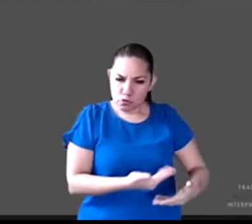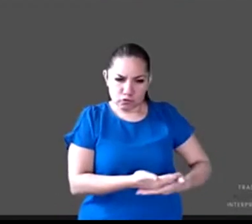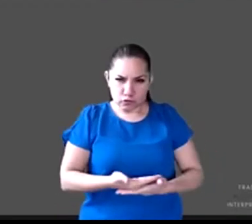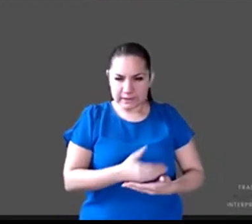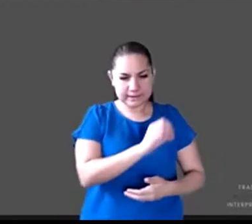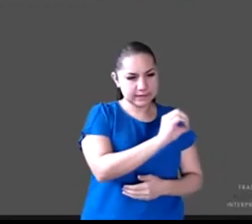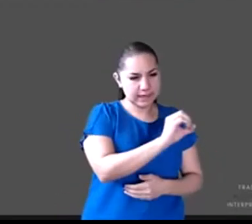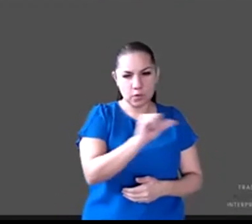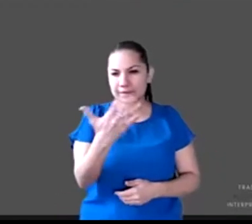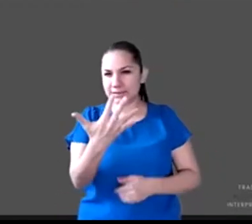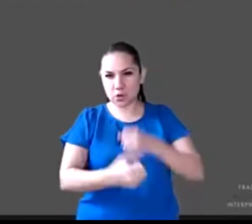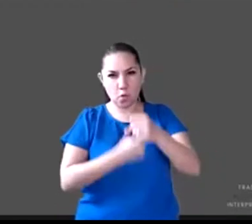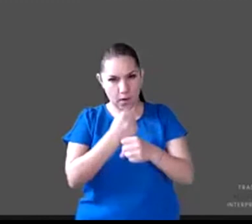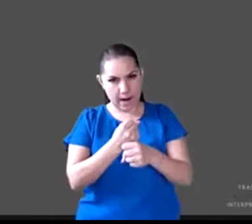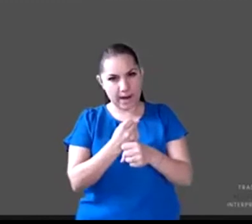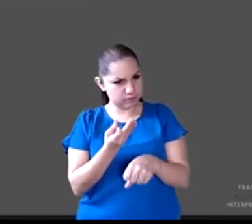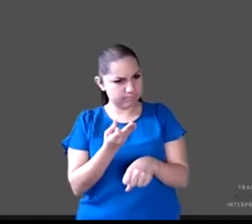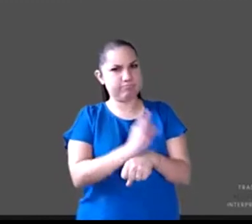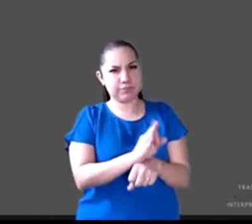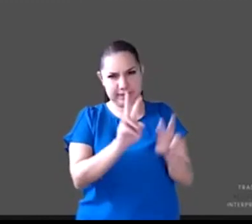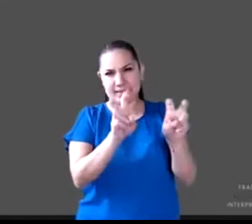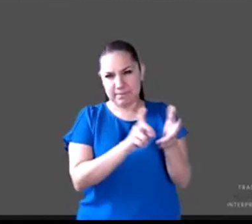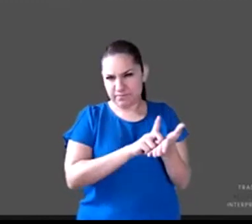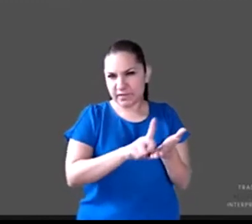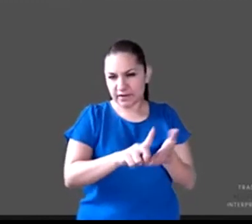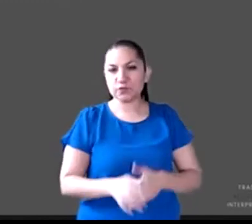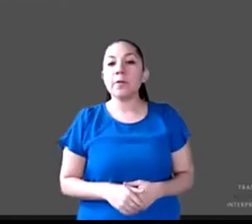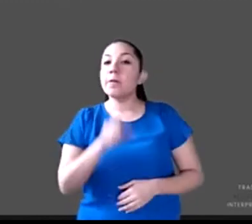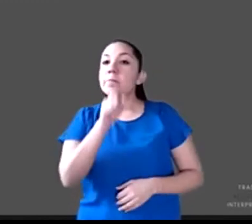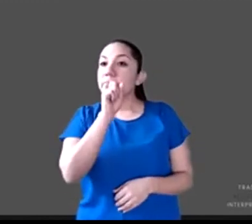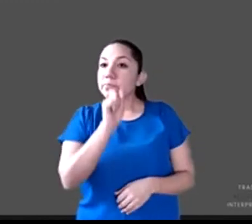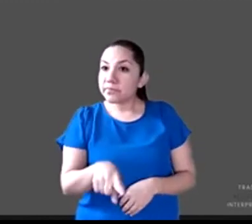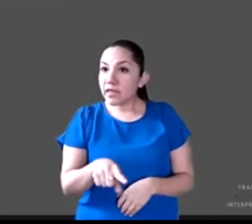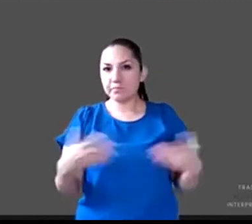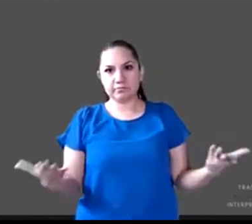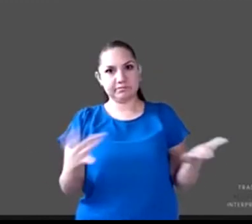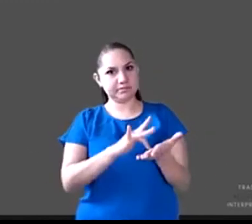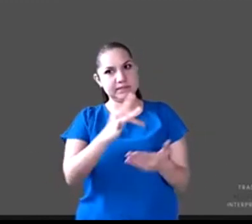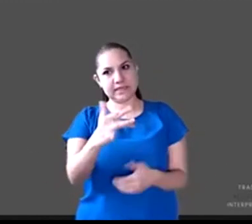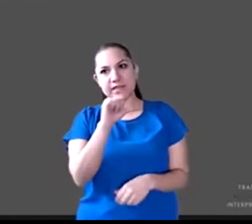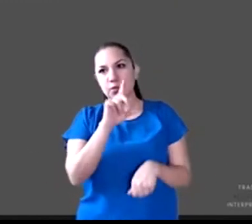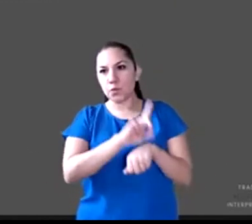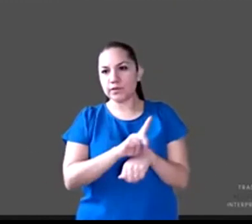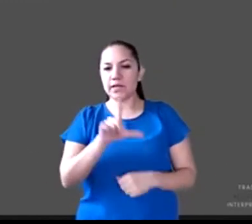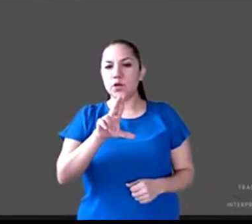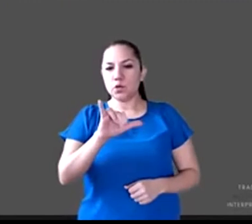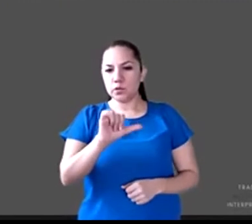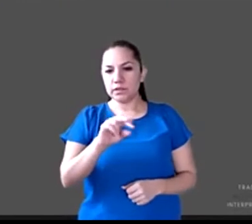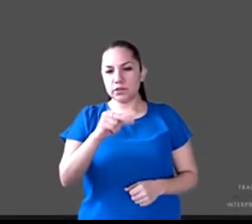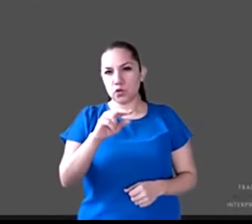5 años. Y tenemos también con nosotros, agradecemos mucho la presencia de Luis González Plasencia.